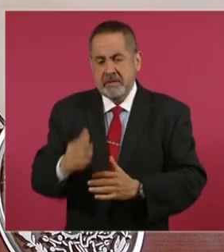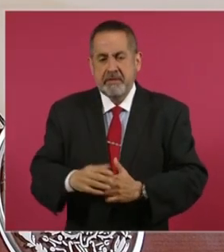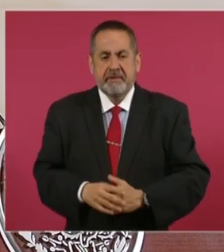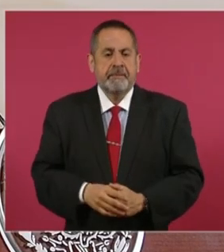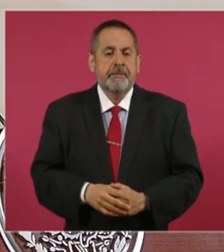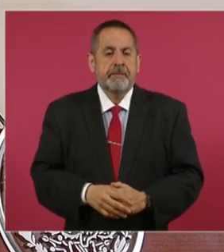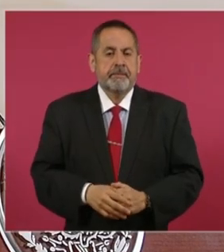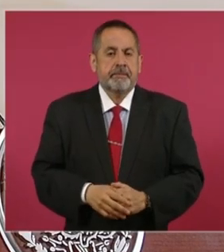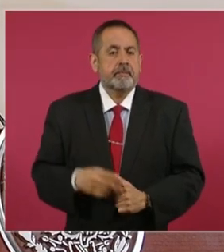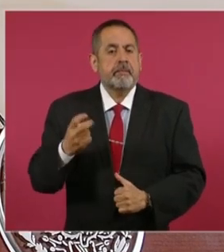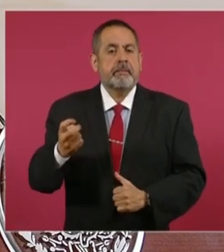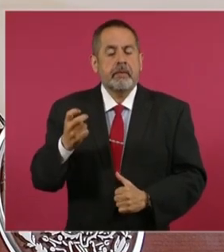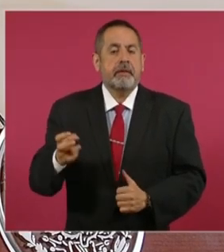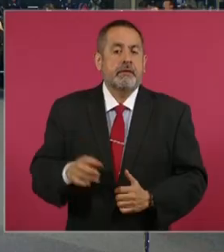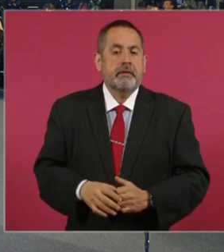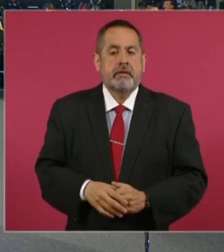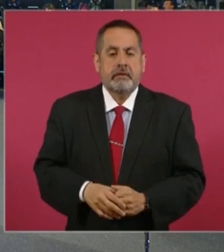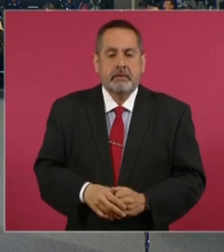Entonces,